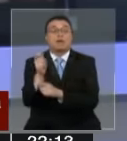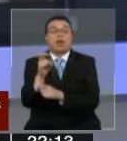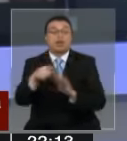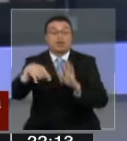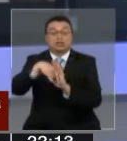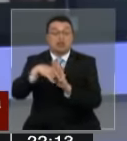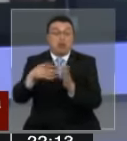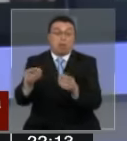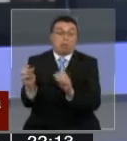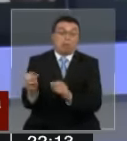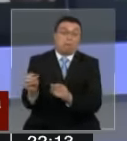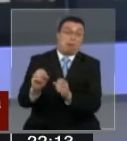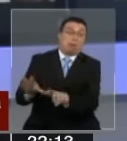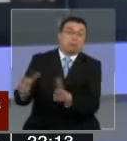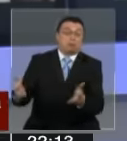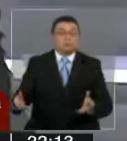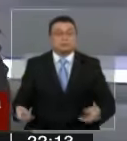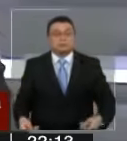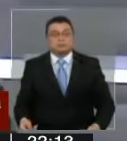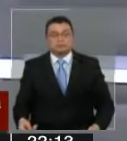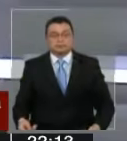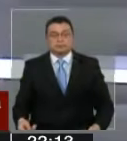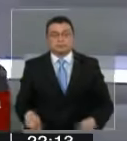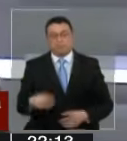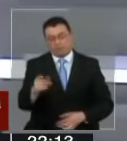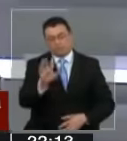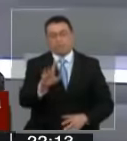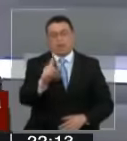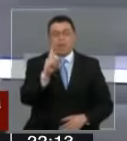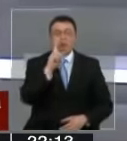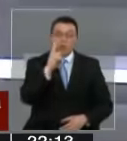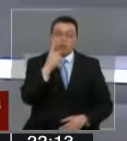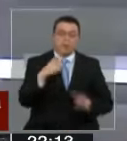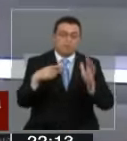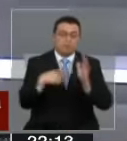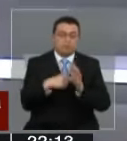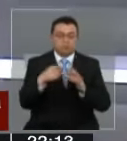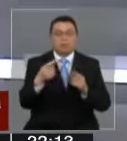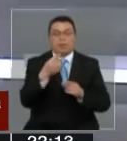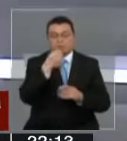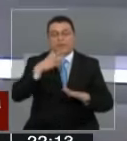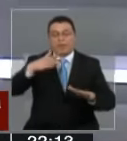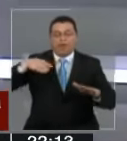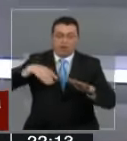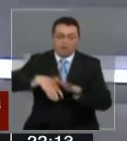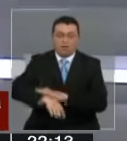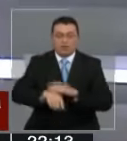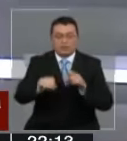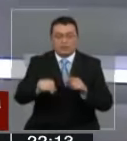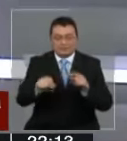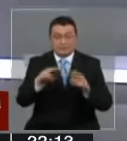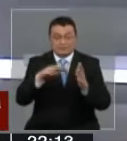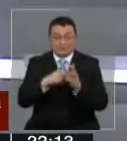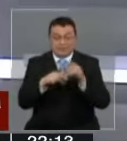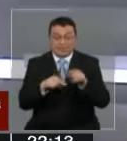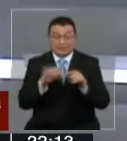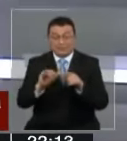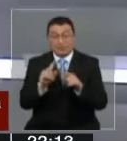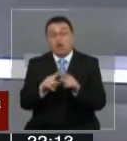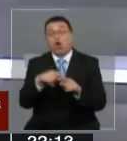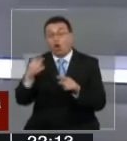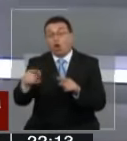Chiloé? Salomón. Hay un punto que no sé si se ha tratado a fondo y que tiene que ver con este conflicto y muchos otros